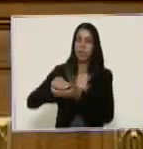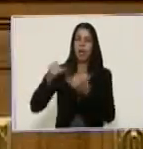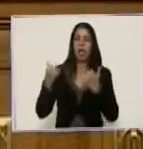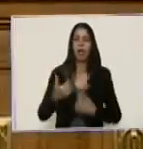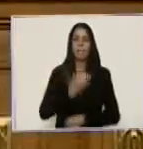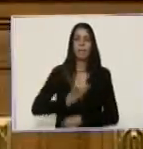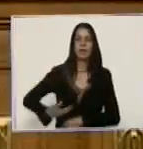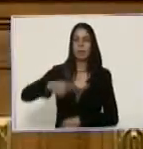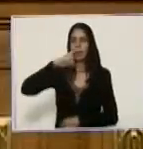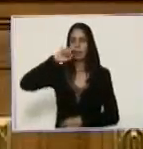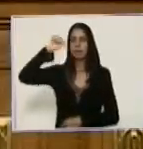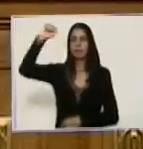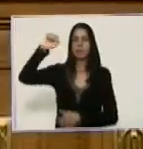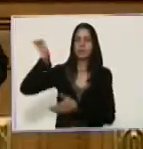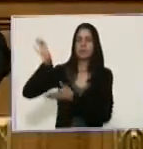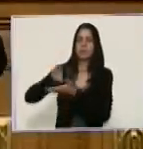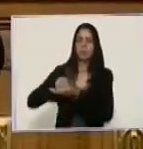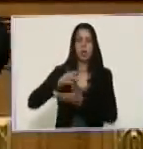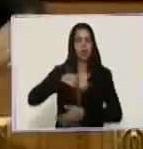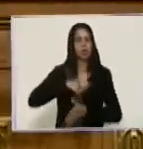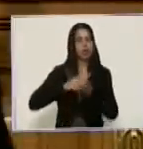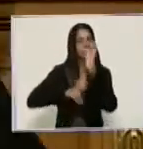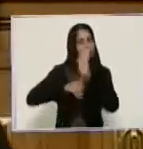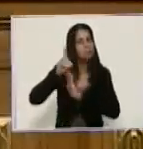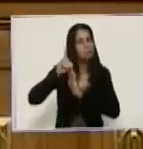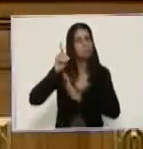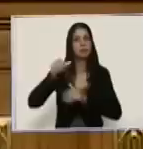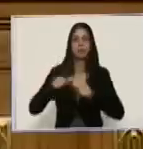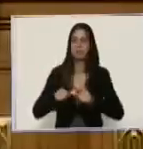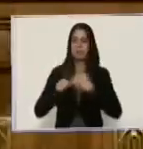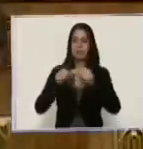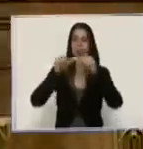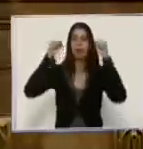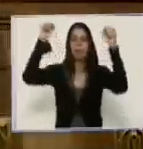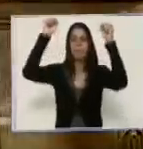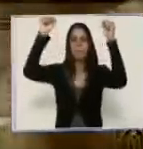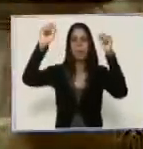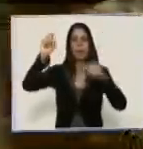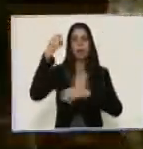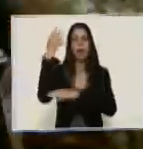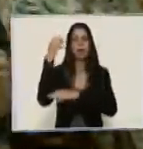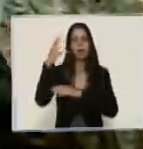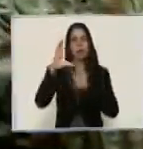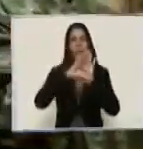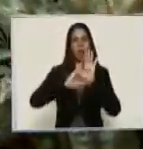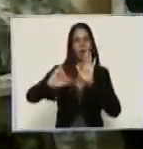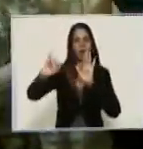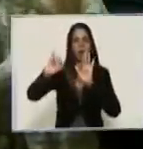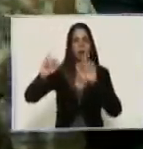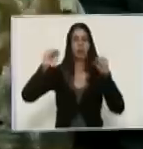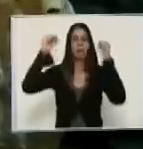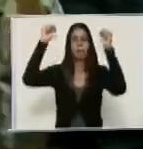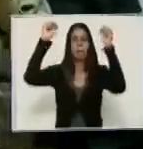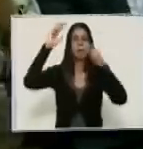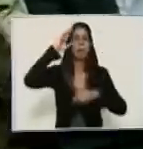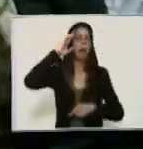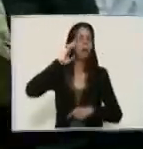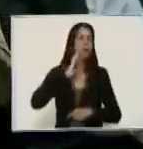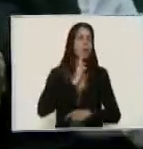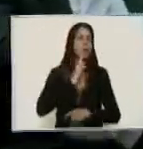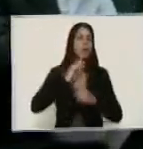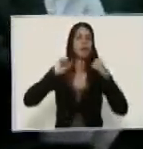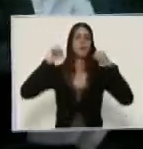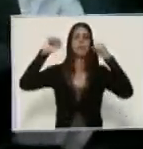presidente Nicolás Maduro. Sigamos adelante. ¡Que viva la Asamblea Nacional Constituyente! ¡Que viva Bolívar! ¡Que